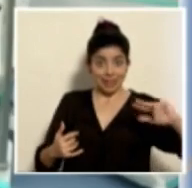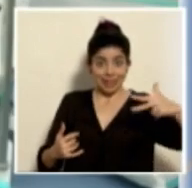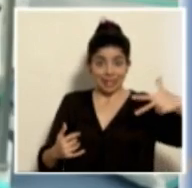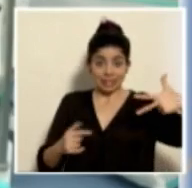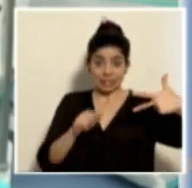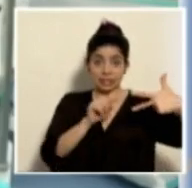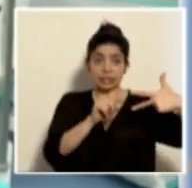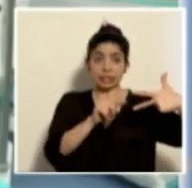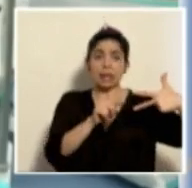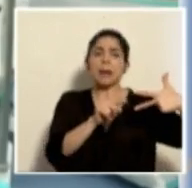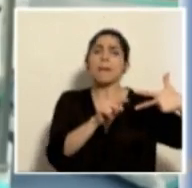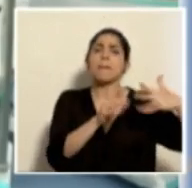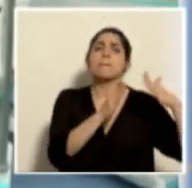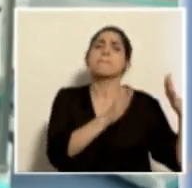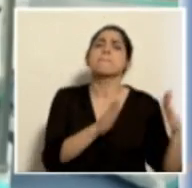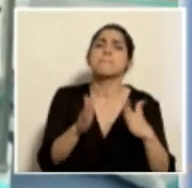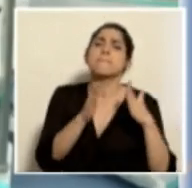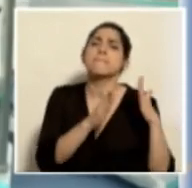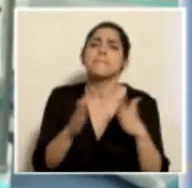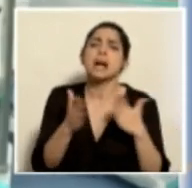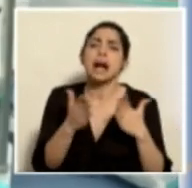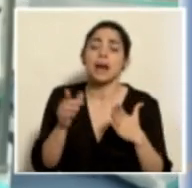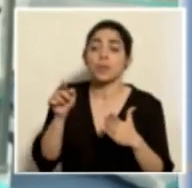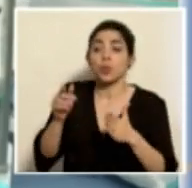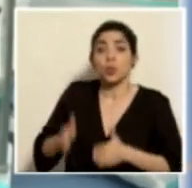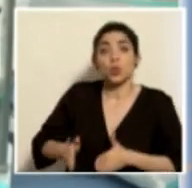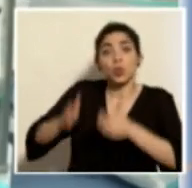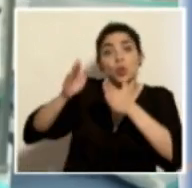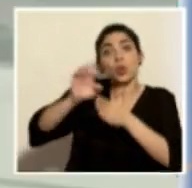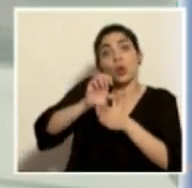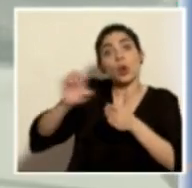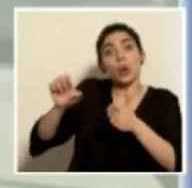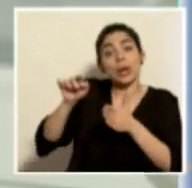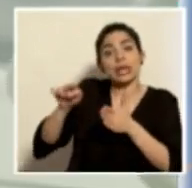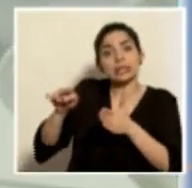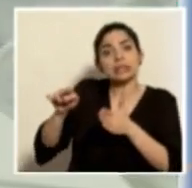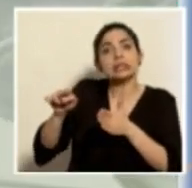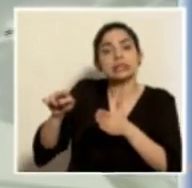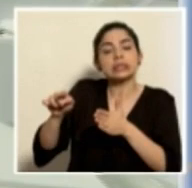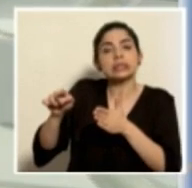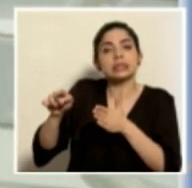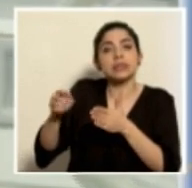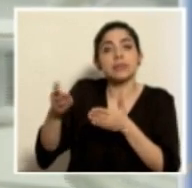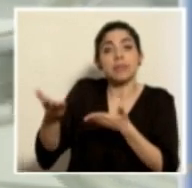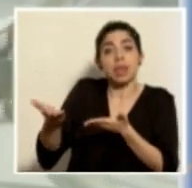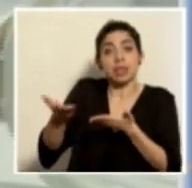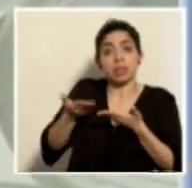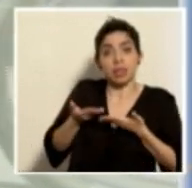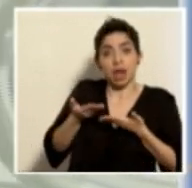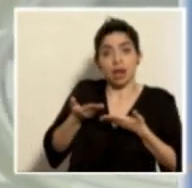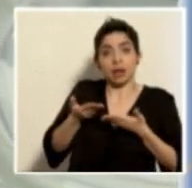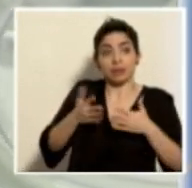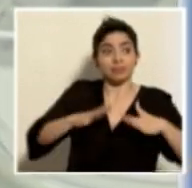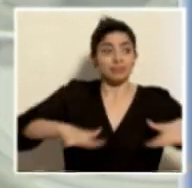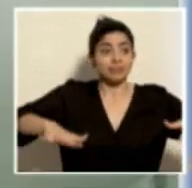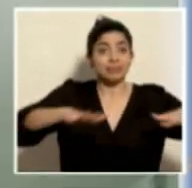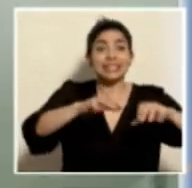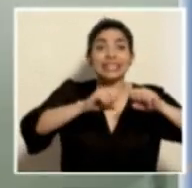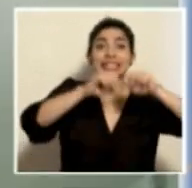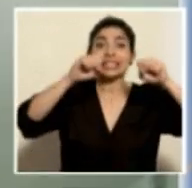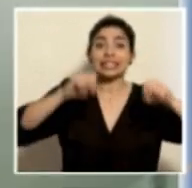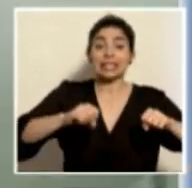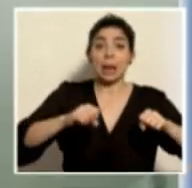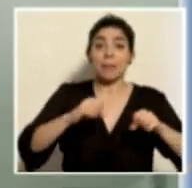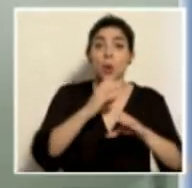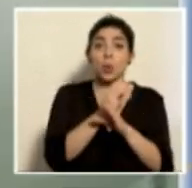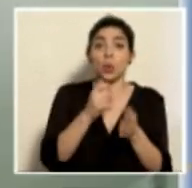3, se prevé que esta torre le va a agregar al sistema de cuidados intensivos del